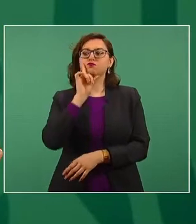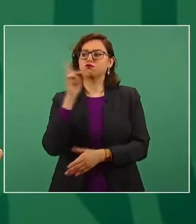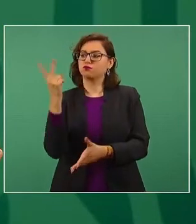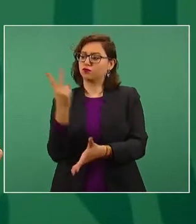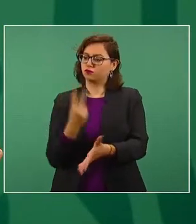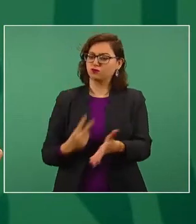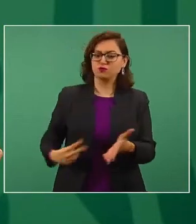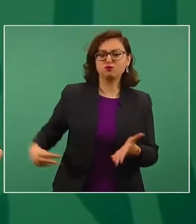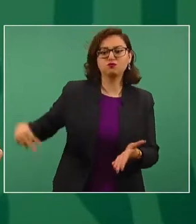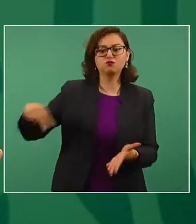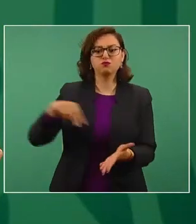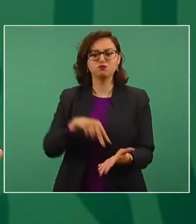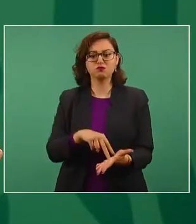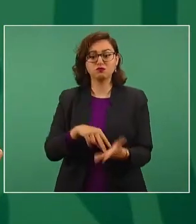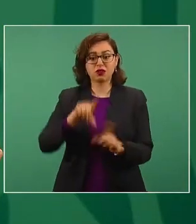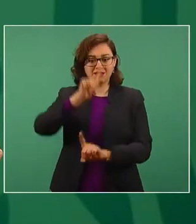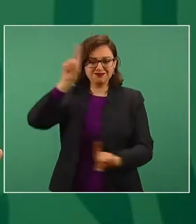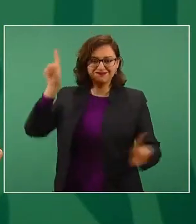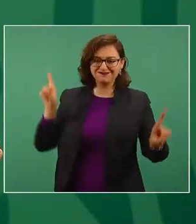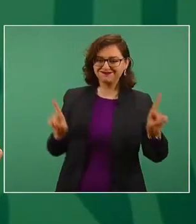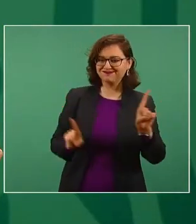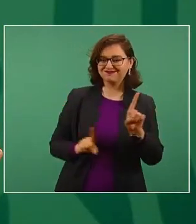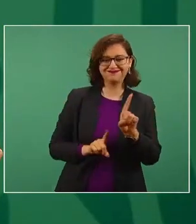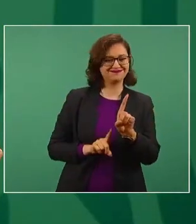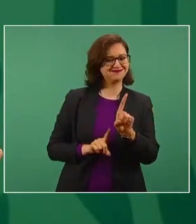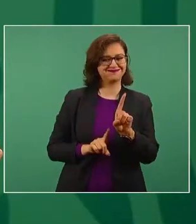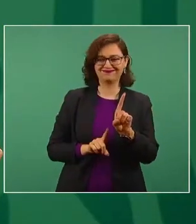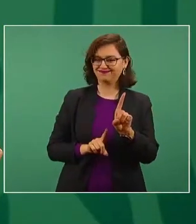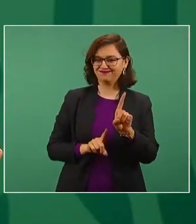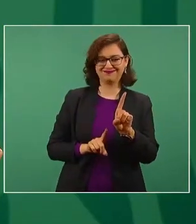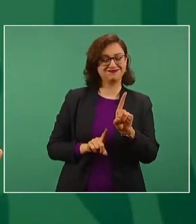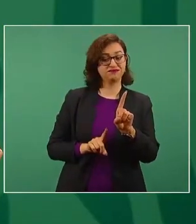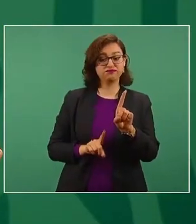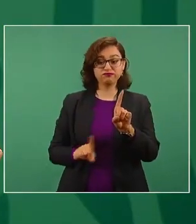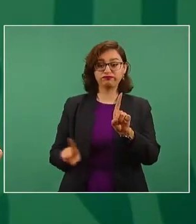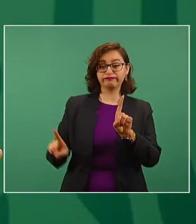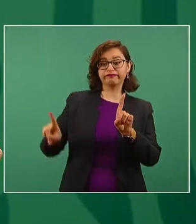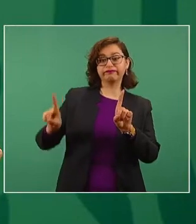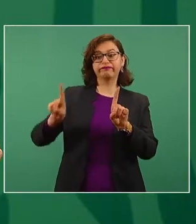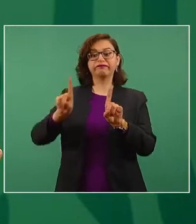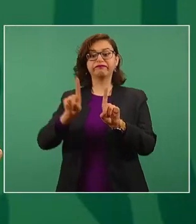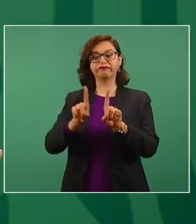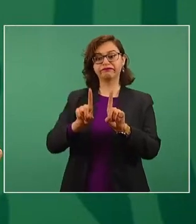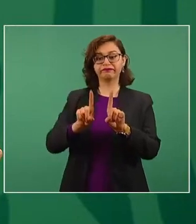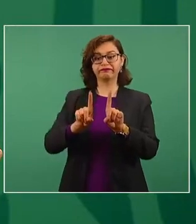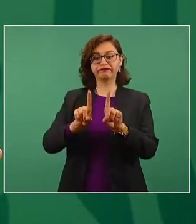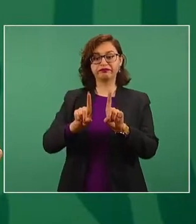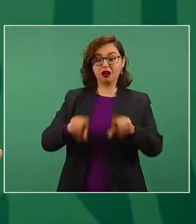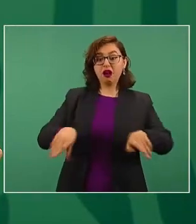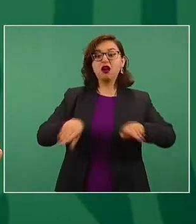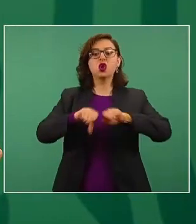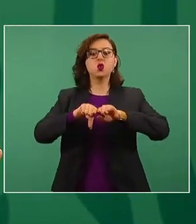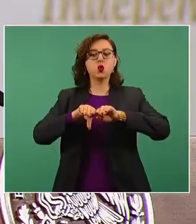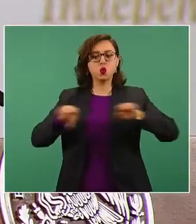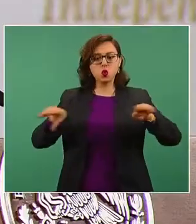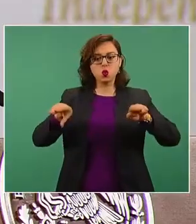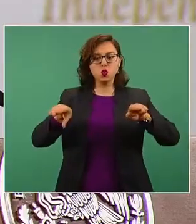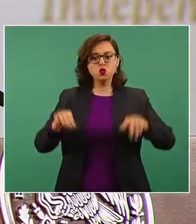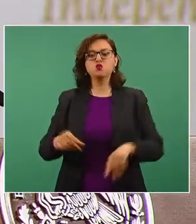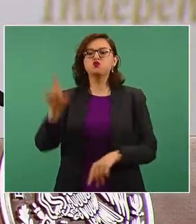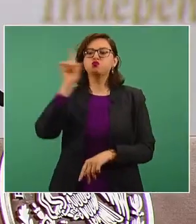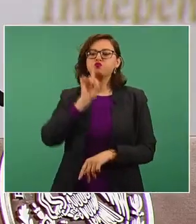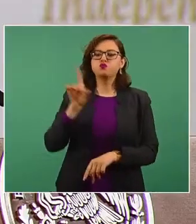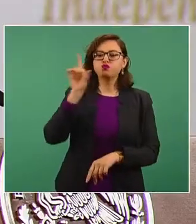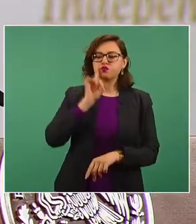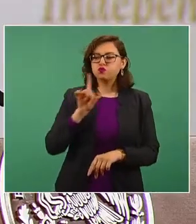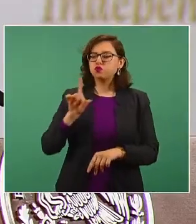posición no es de inferioridad. La lucha por la igualdad es una gesta que las mujeres del